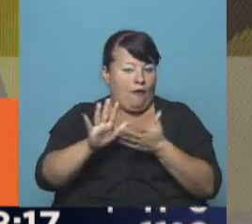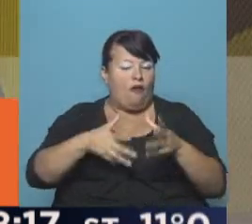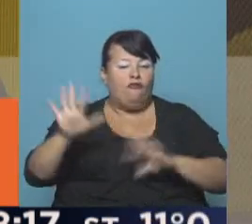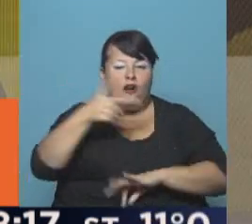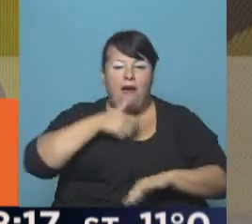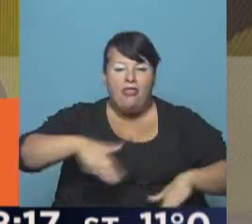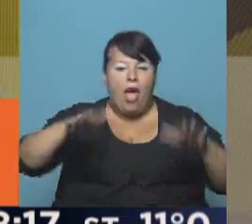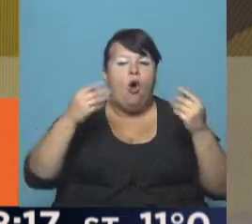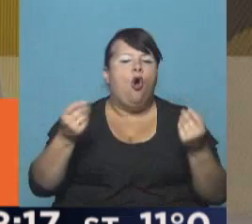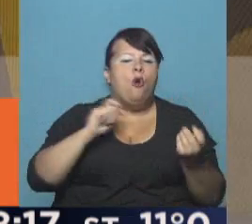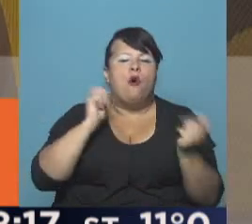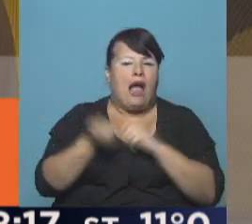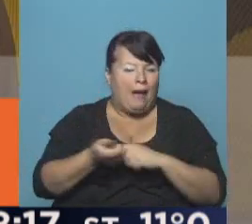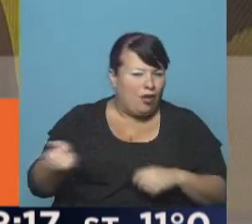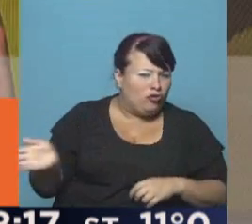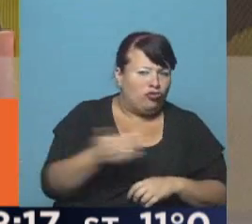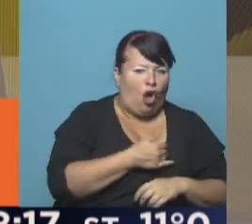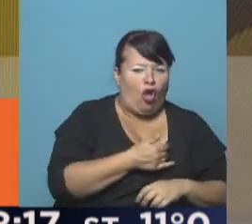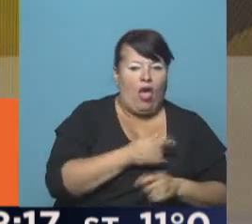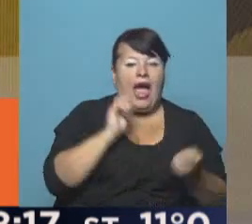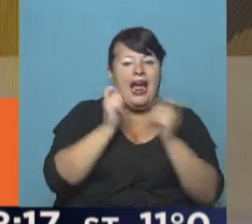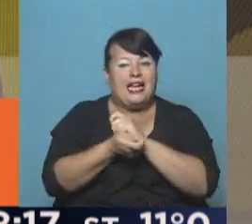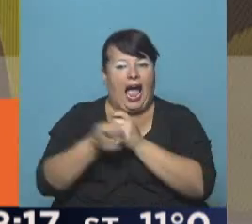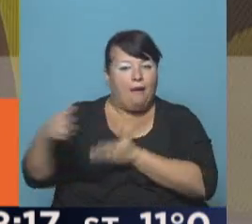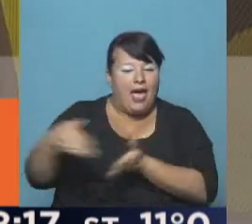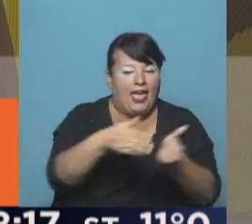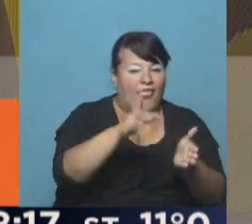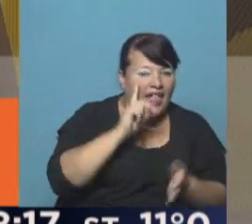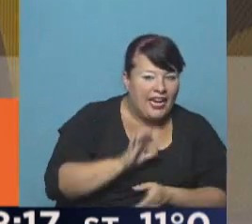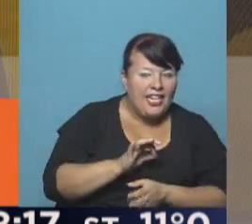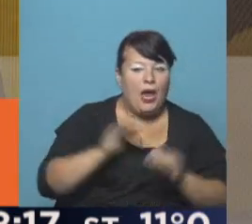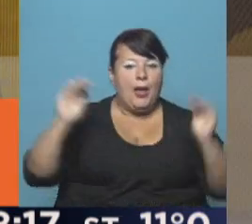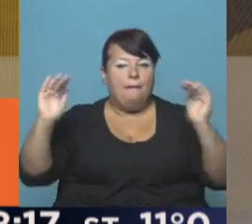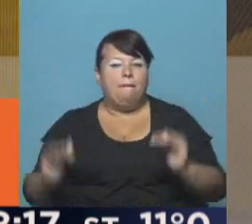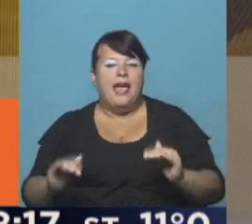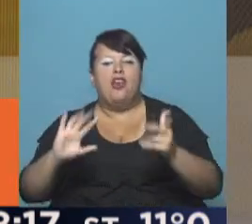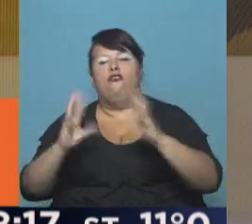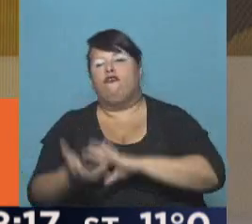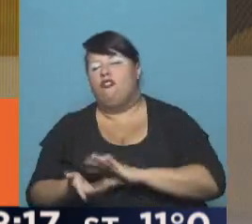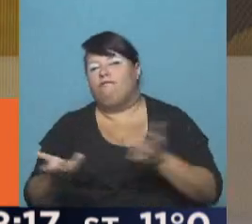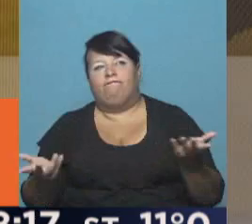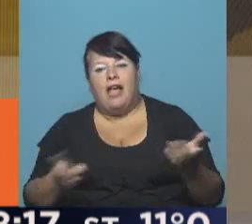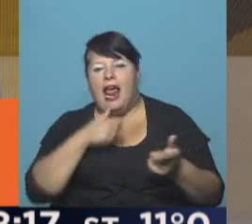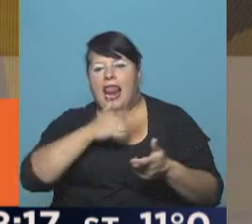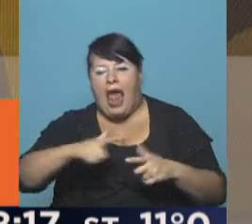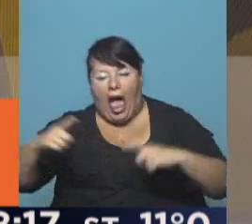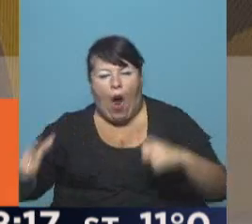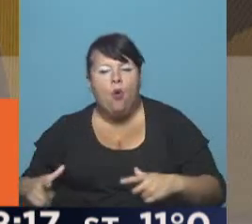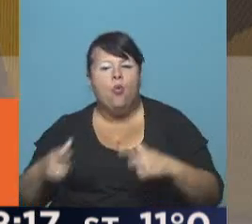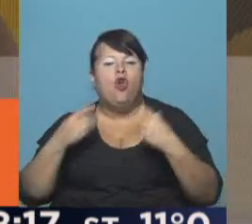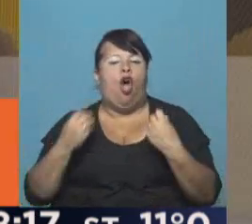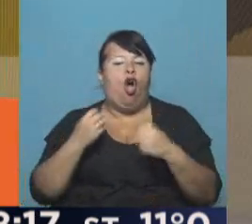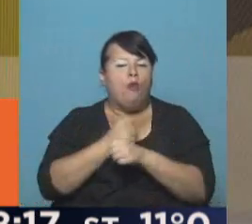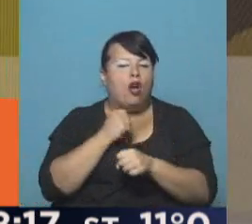que se cambian todo tipo se cambia cauces del río se alivia con con lagunas cómo se